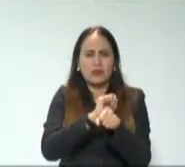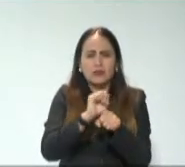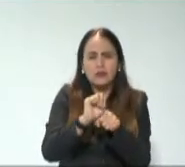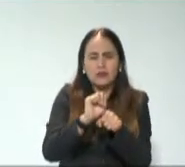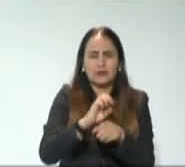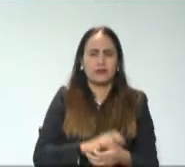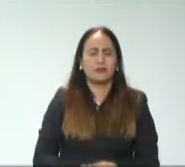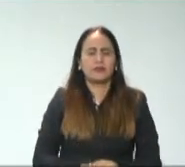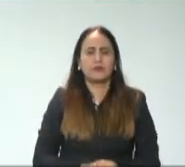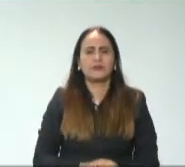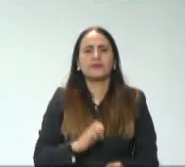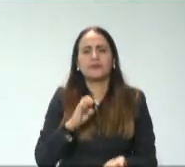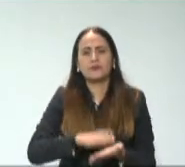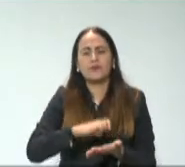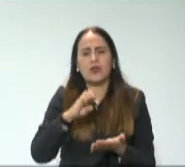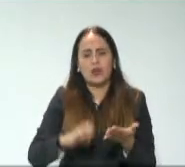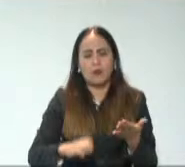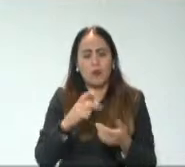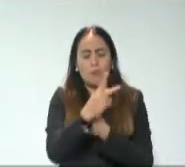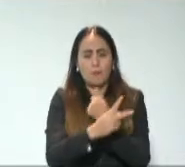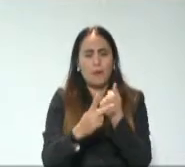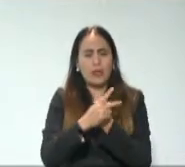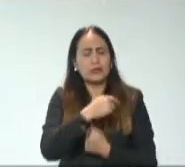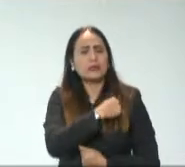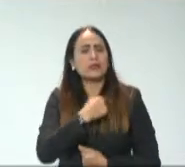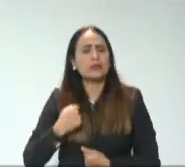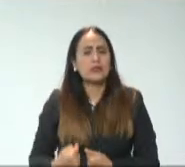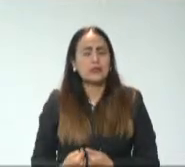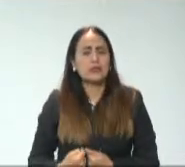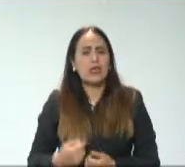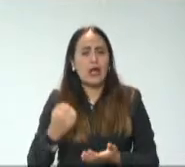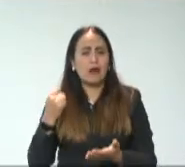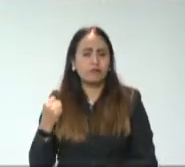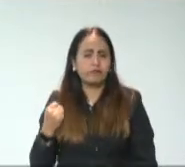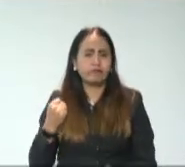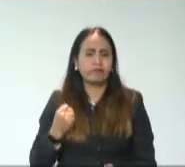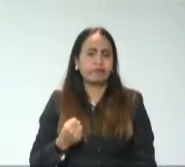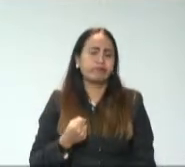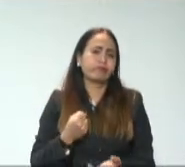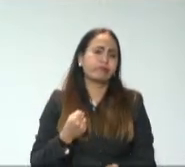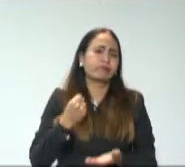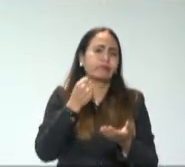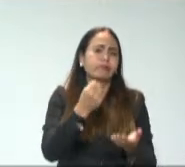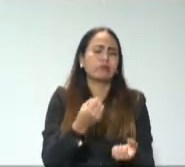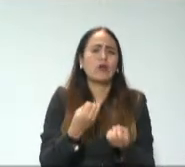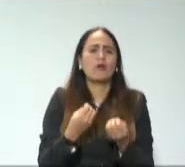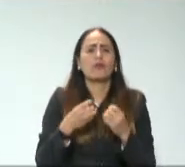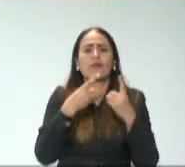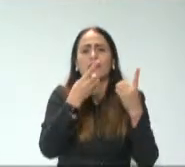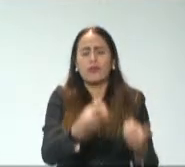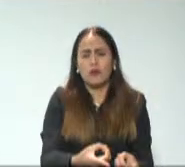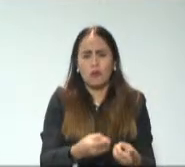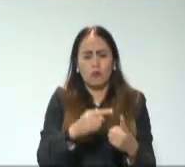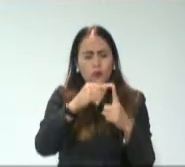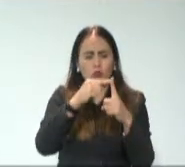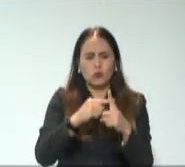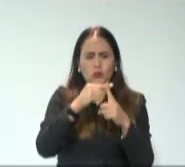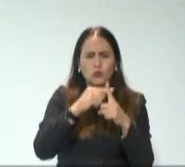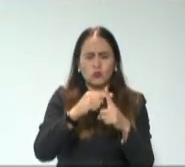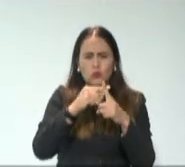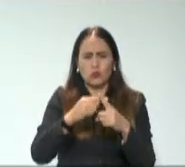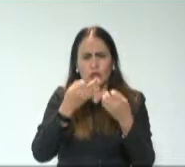poner un ejemplo china aportó una cantidad importante de termómetros